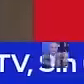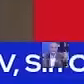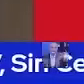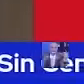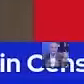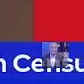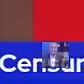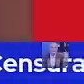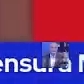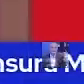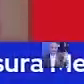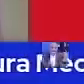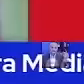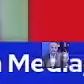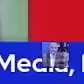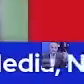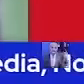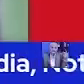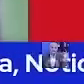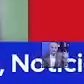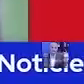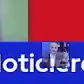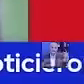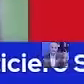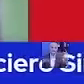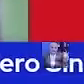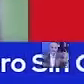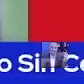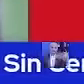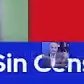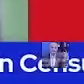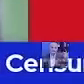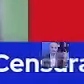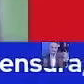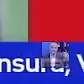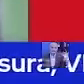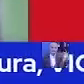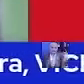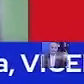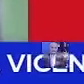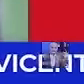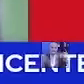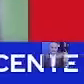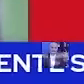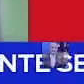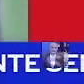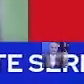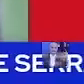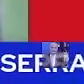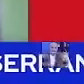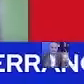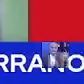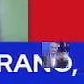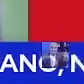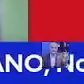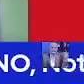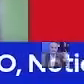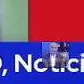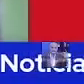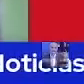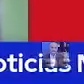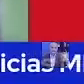100. Y bueno, dijo que era muy poquito lo que estaba ofreciendo Emilio Lozoya.